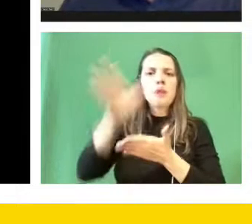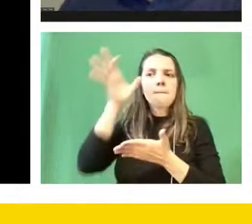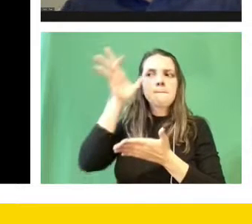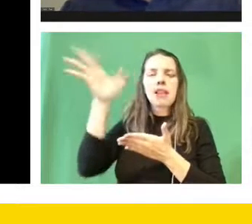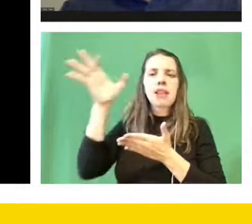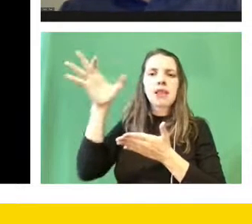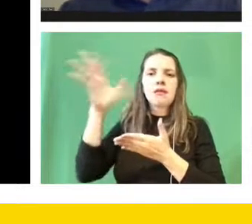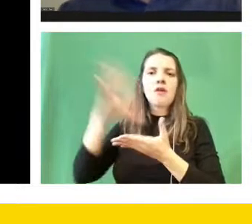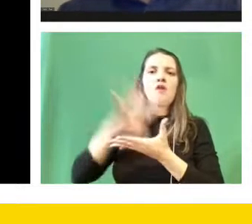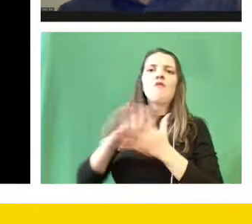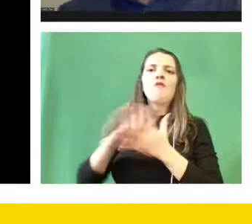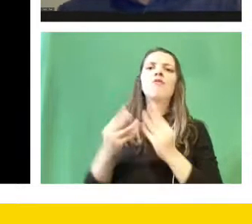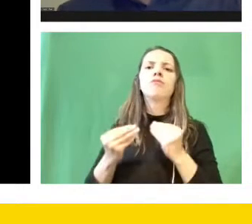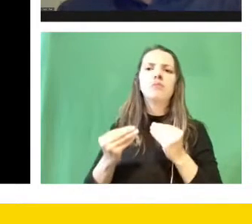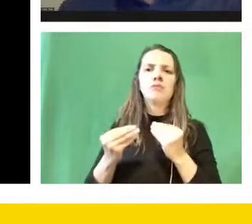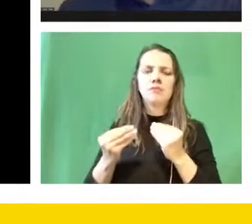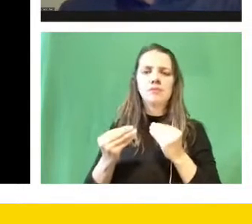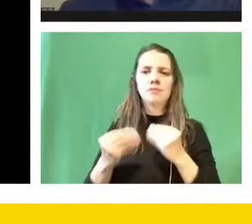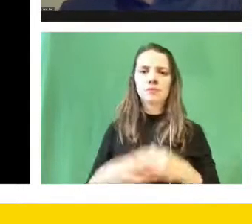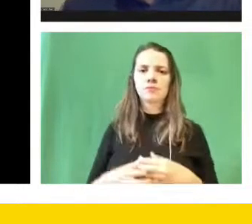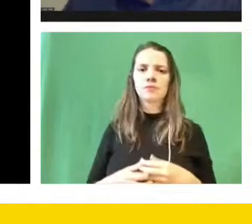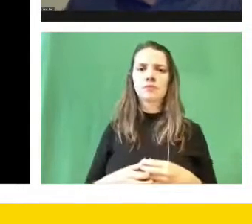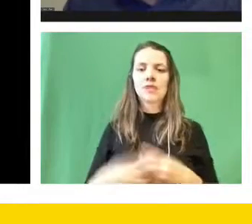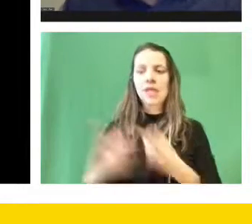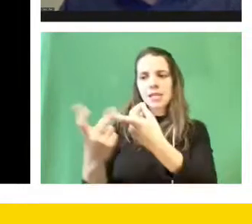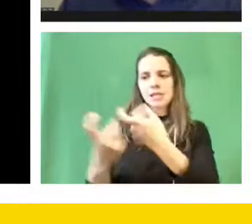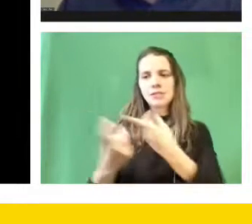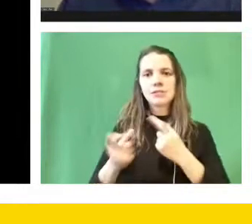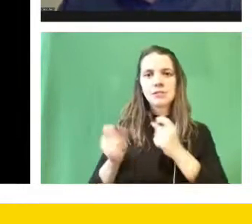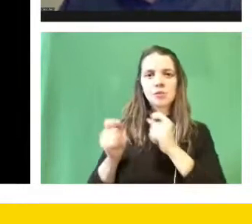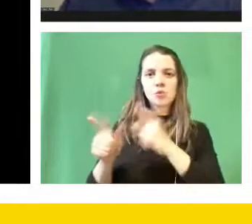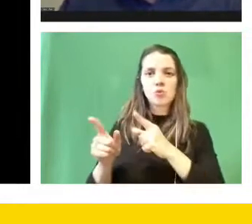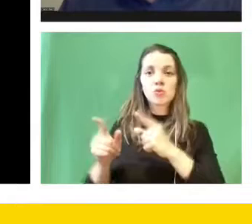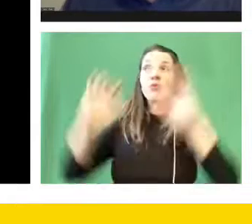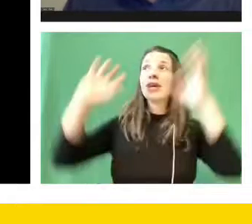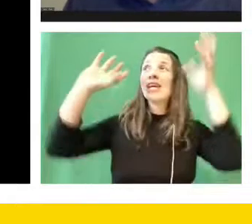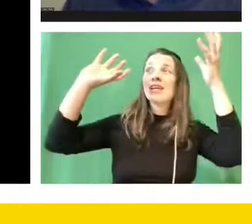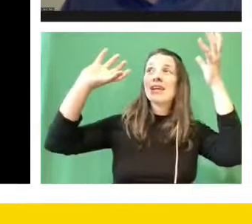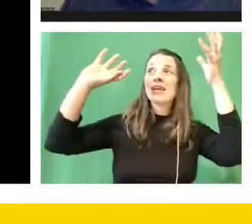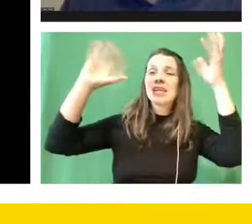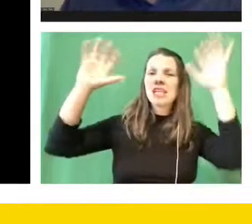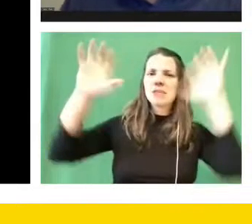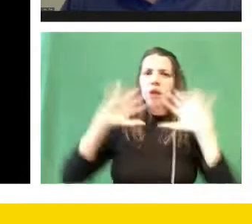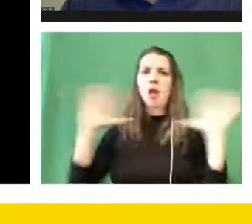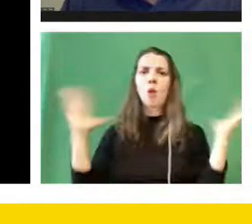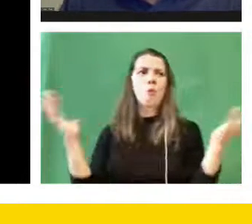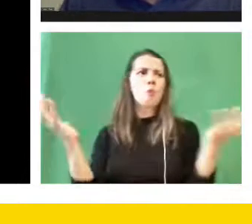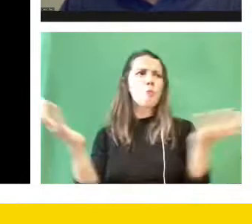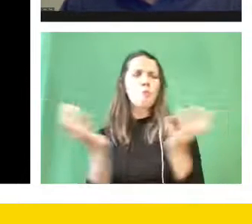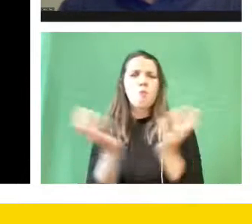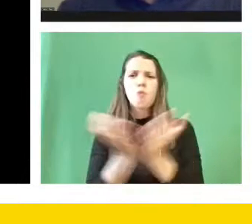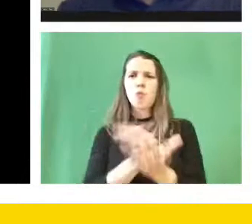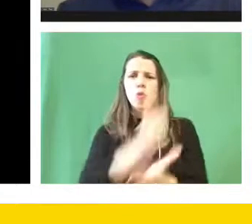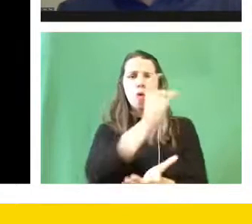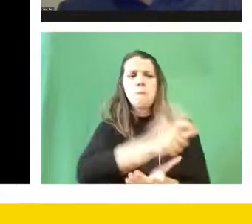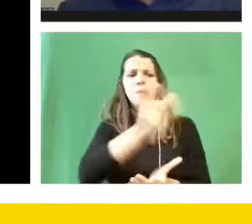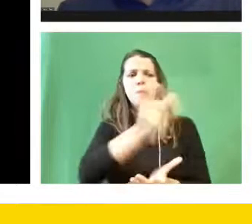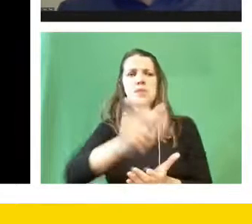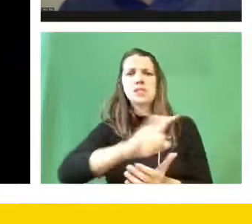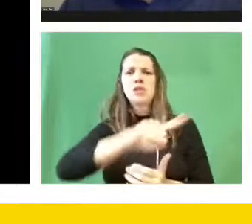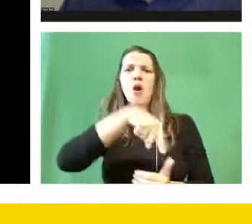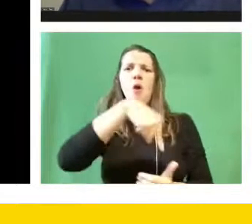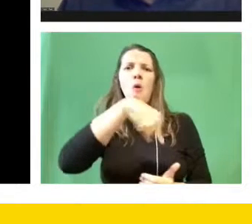olvidar que así como estamos en el fondo preocupados de dar acceso a bienes y servicios, a entornos naturales, a las personas